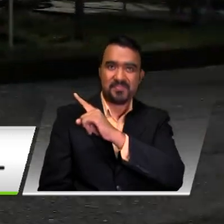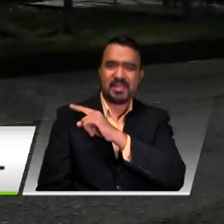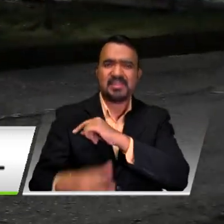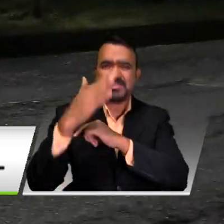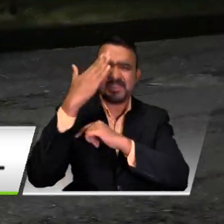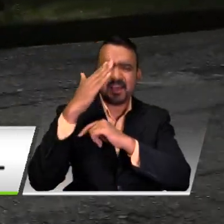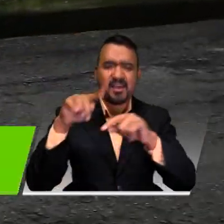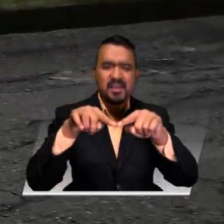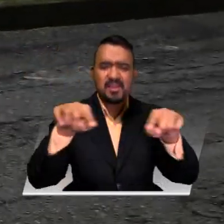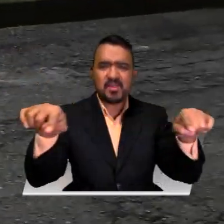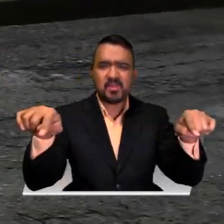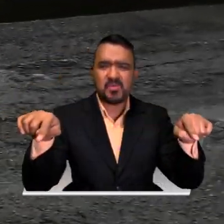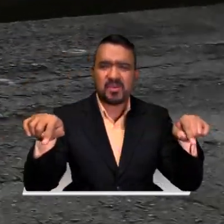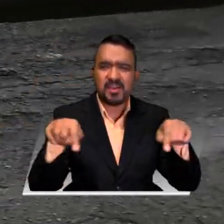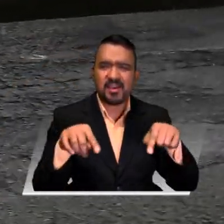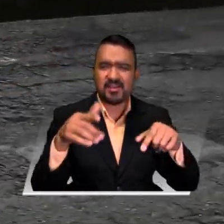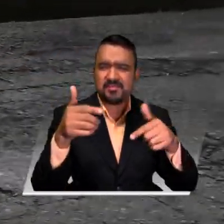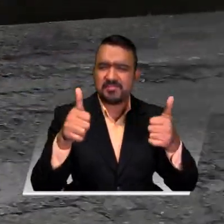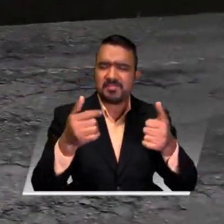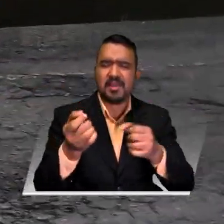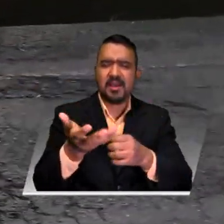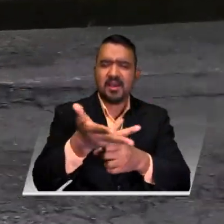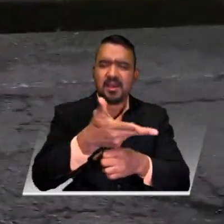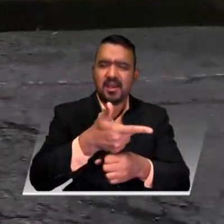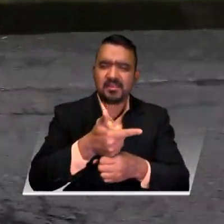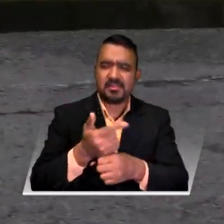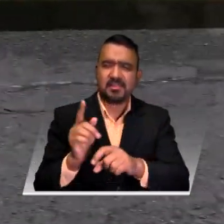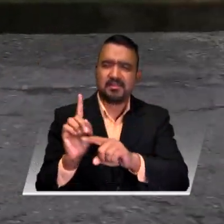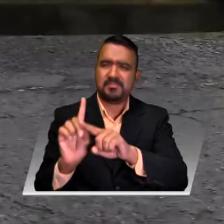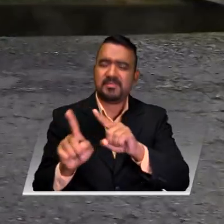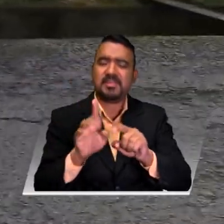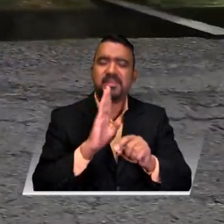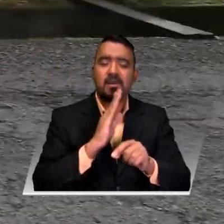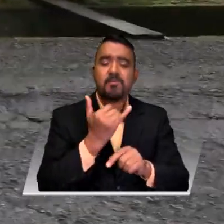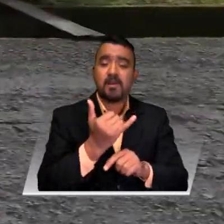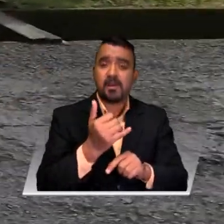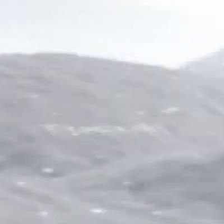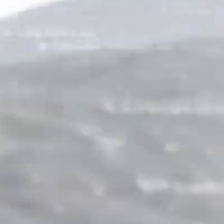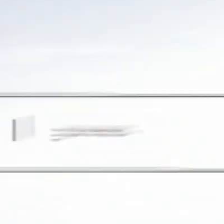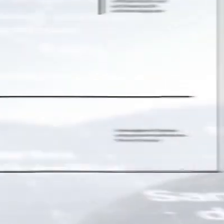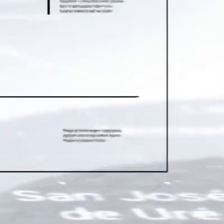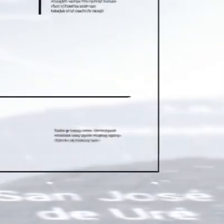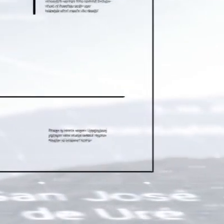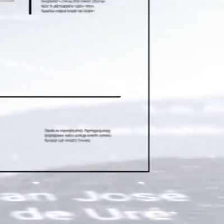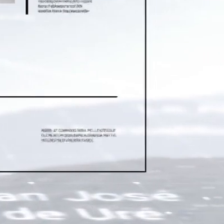cordón ambiental, un centro de artes y un albergue de profesores ancestrales.